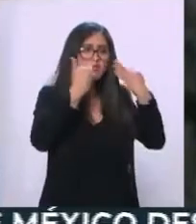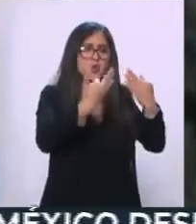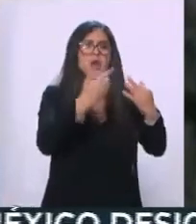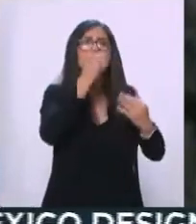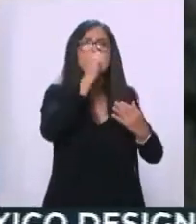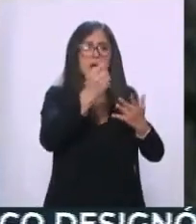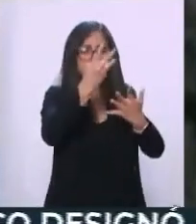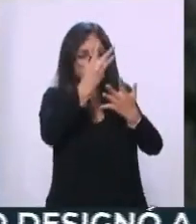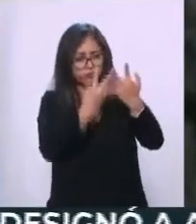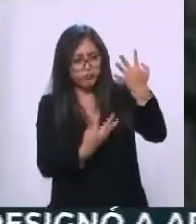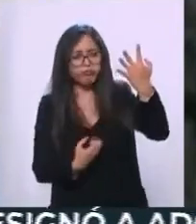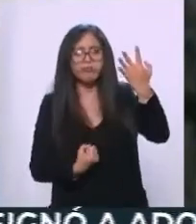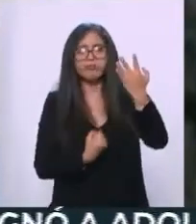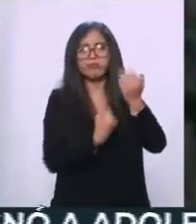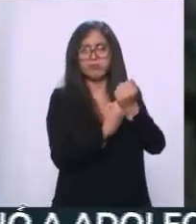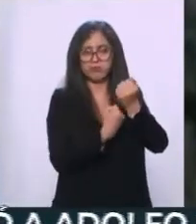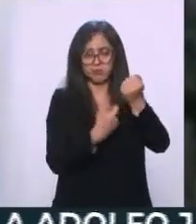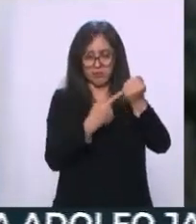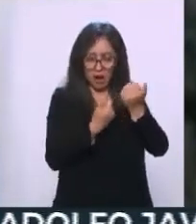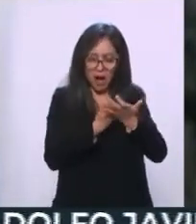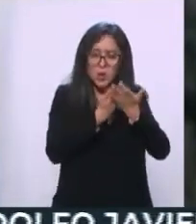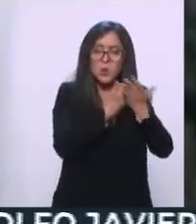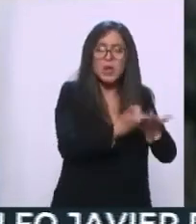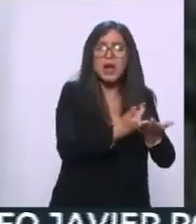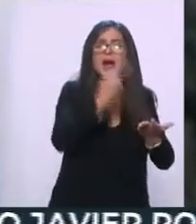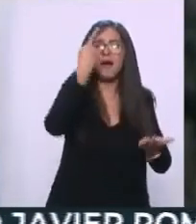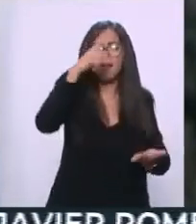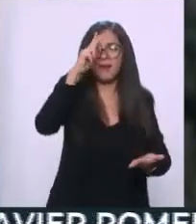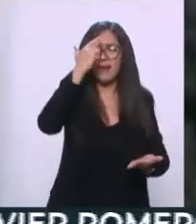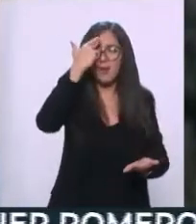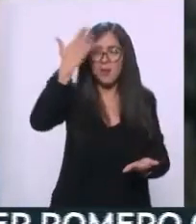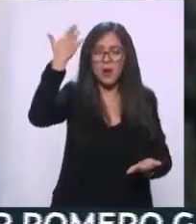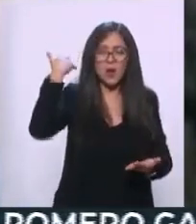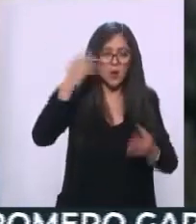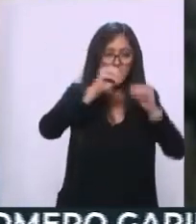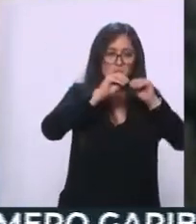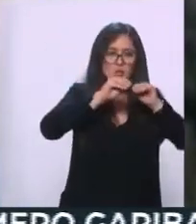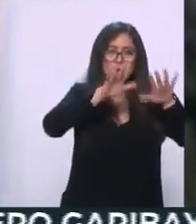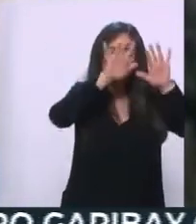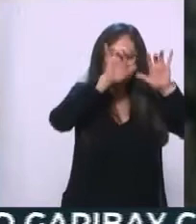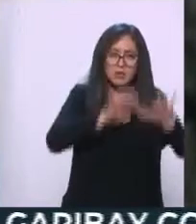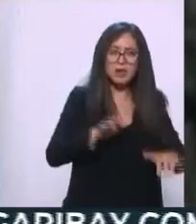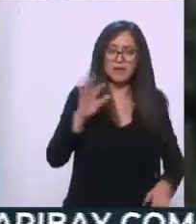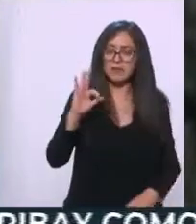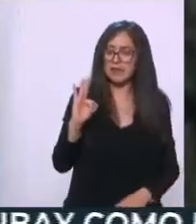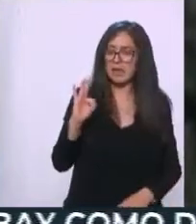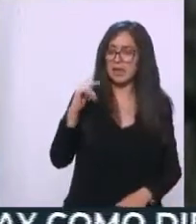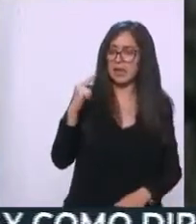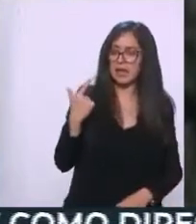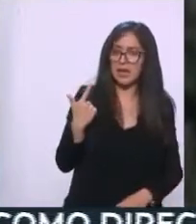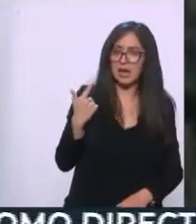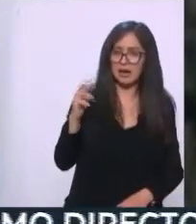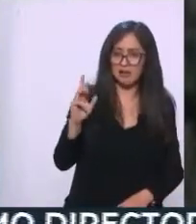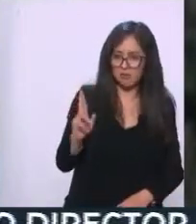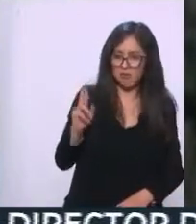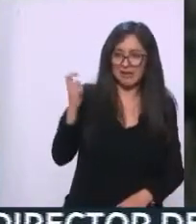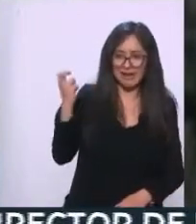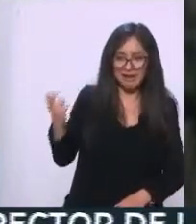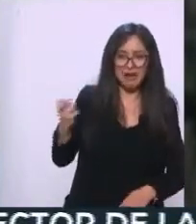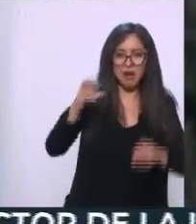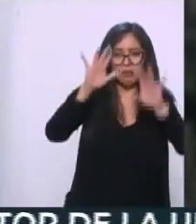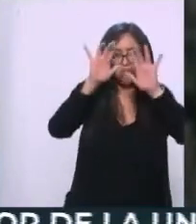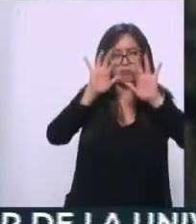toda esta trama que en algún artículo que publicó hace unas semanas el fiscal general